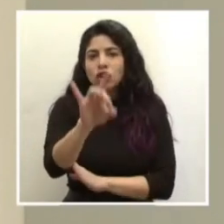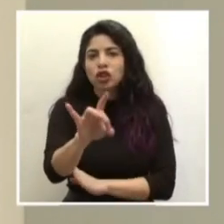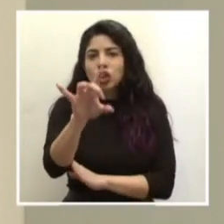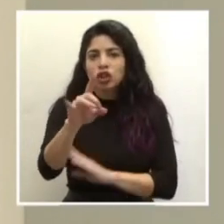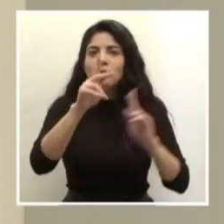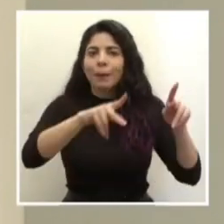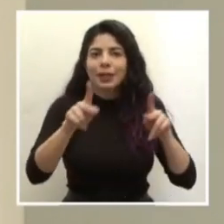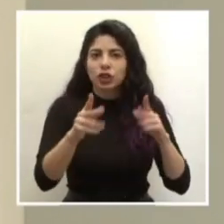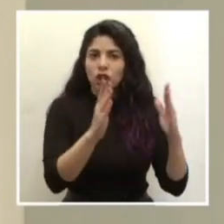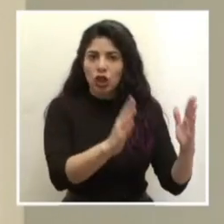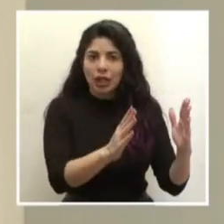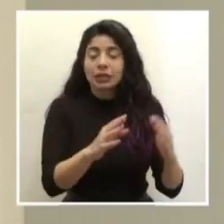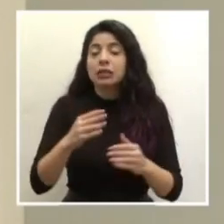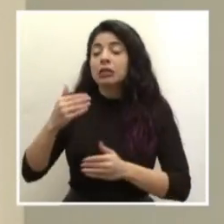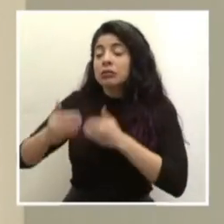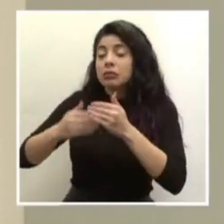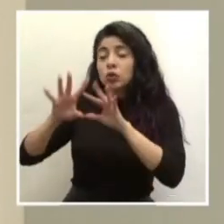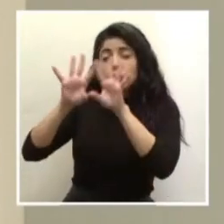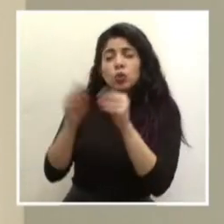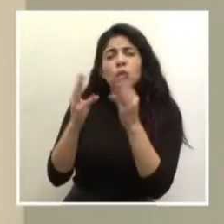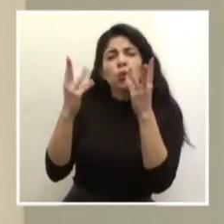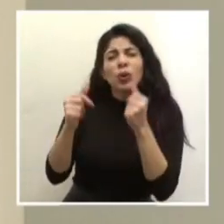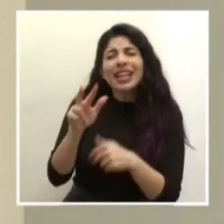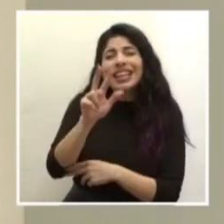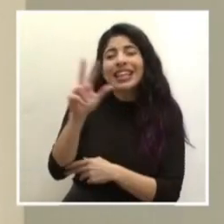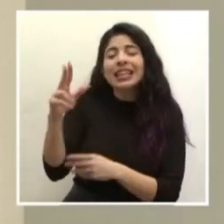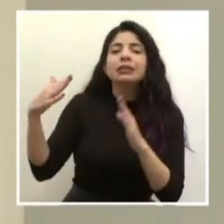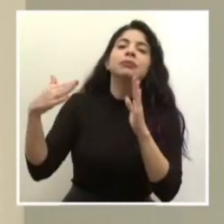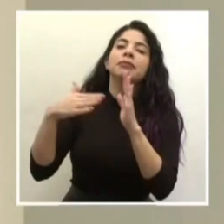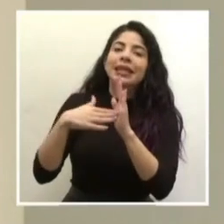23.588 personas y se han procesado un total de